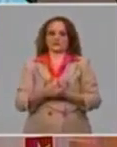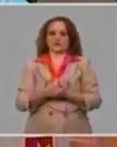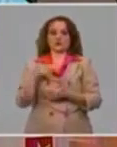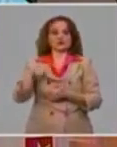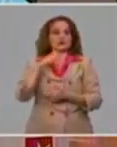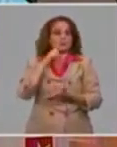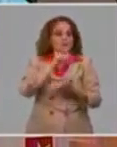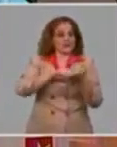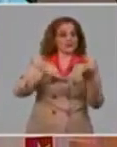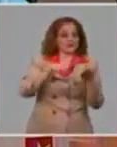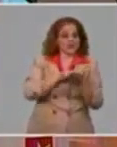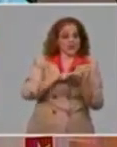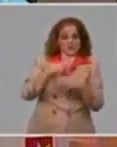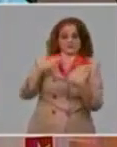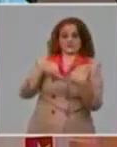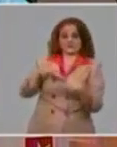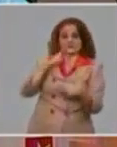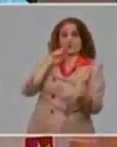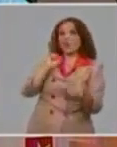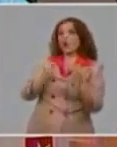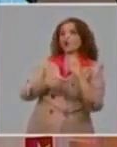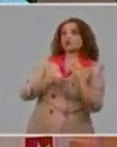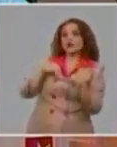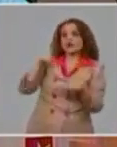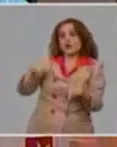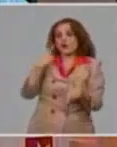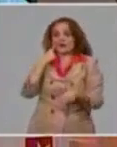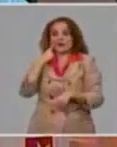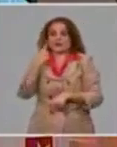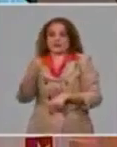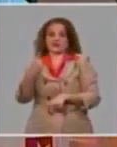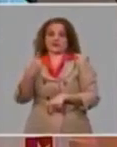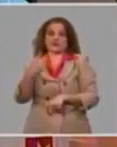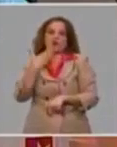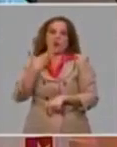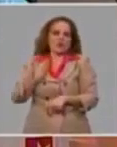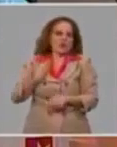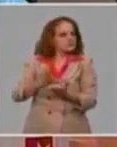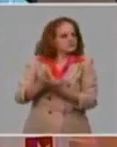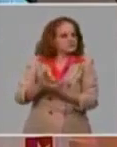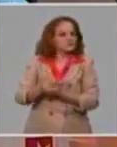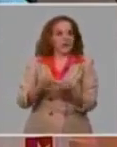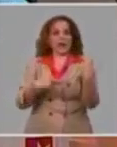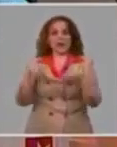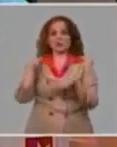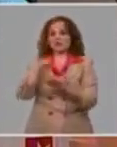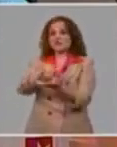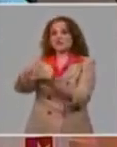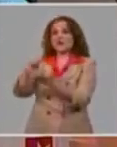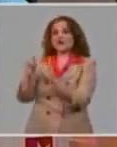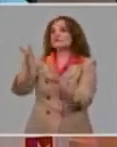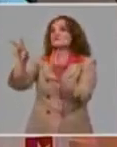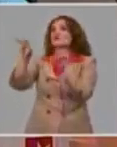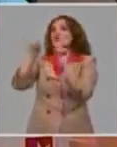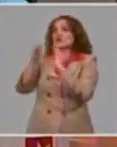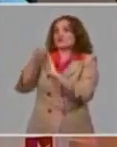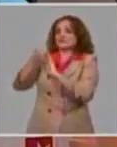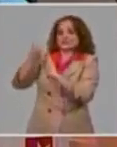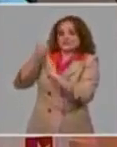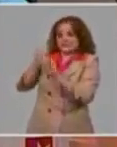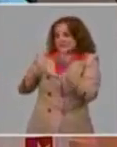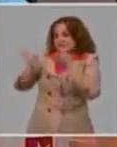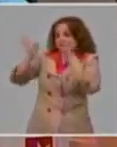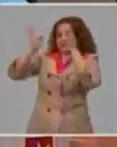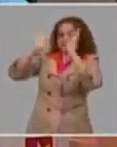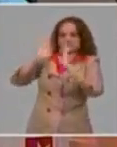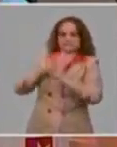y ahora estamos prestos para cualquier situación que haya, porque hubo lugares que se hicieron nuevos. Y a veces ustedes saben que la puesta en marcha puede tener algún